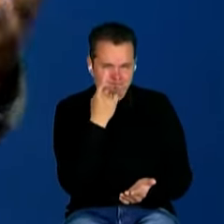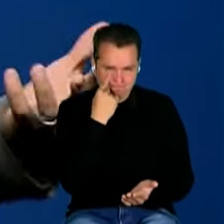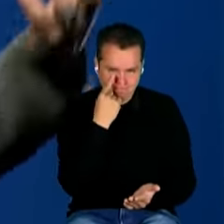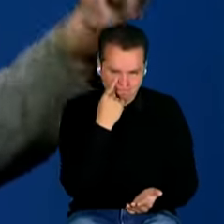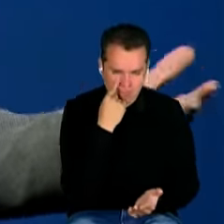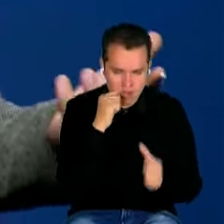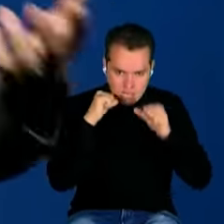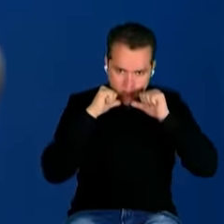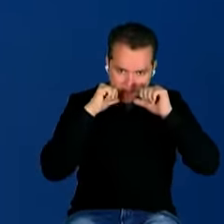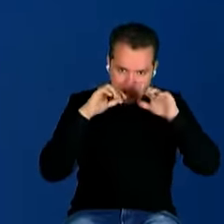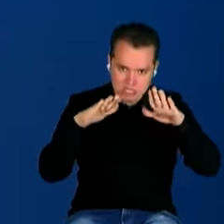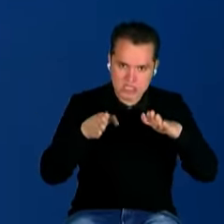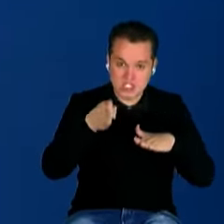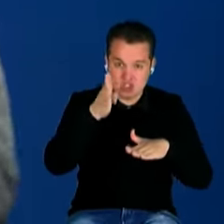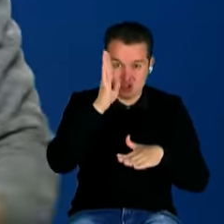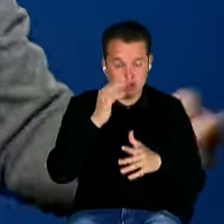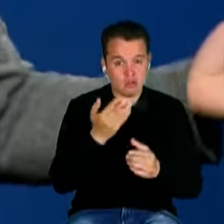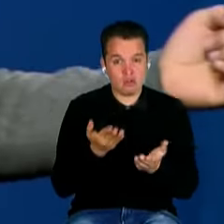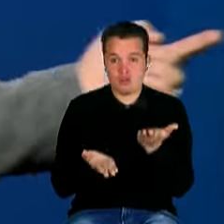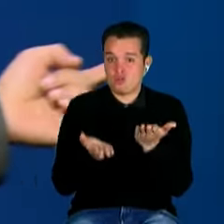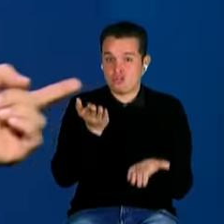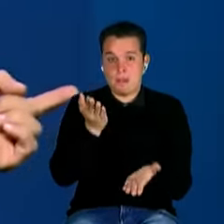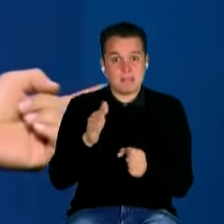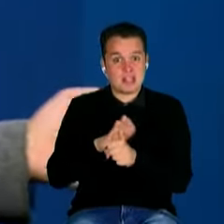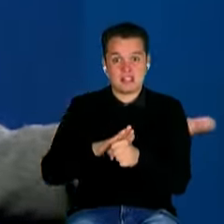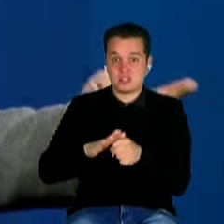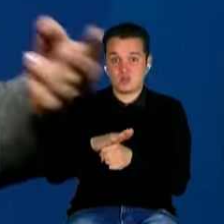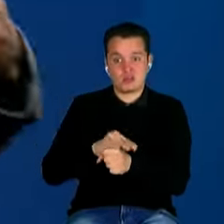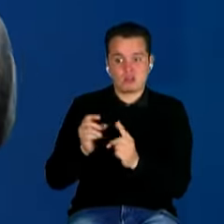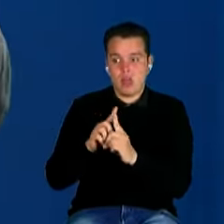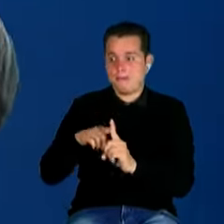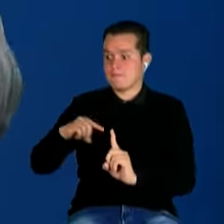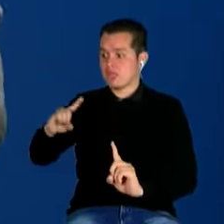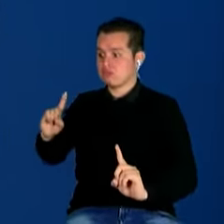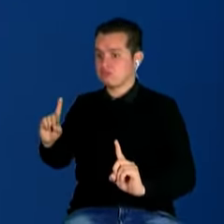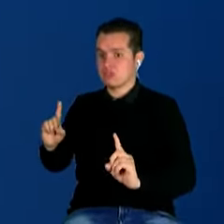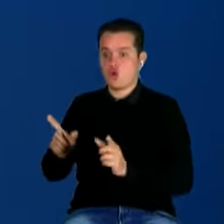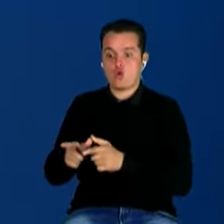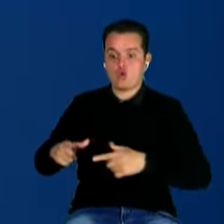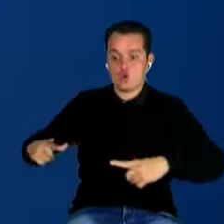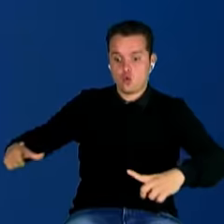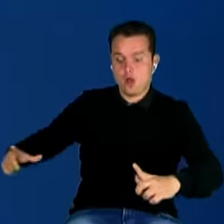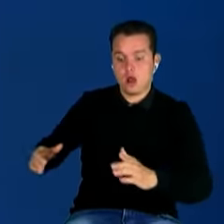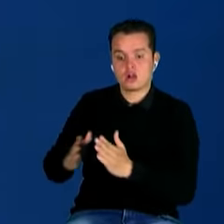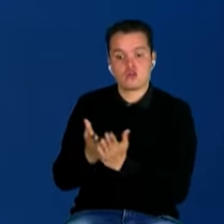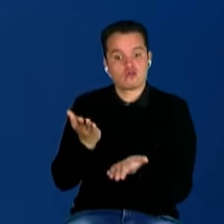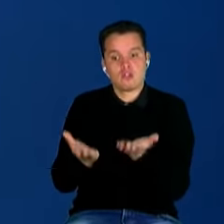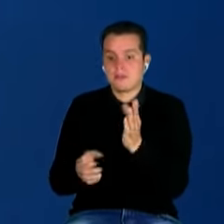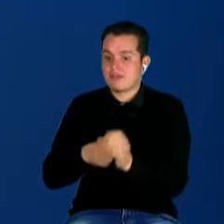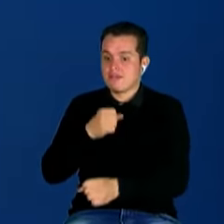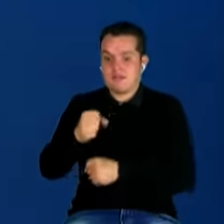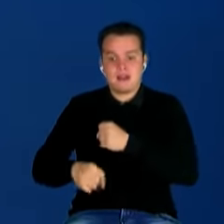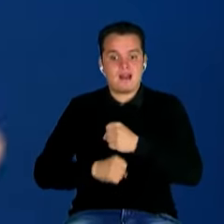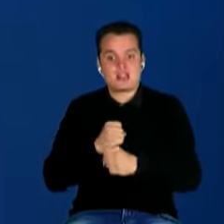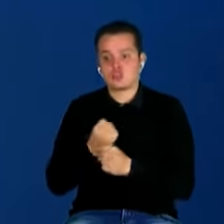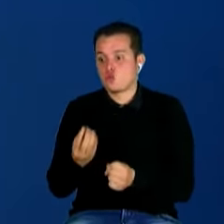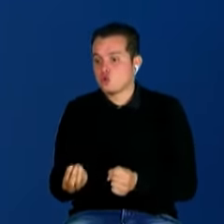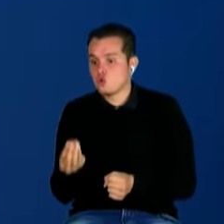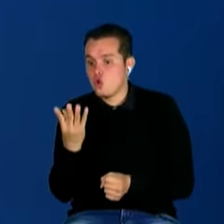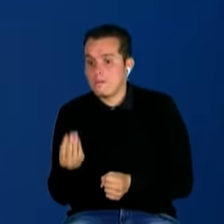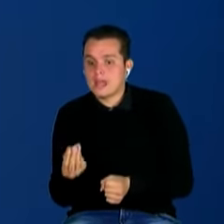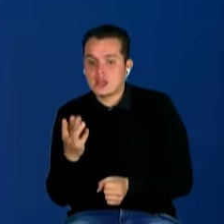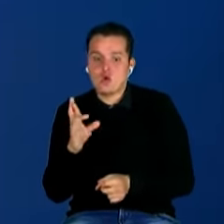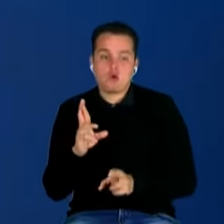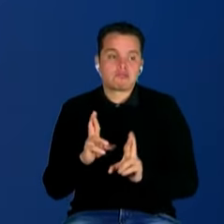de Dios no depende de las circunstancias externas. No depende del lugar, no depende del año, no depende del número